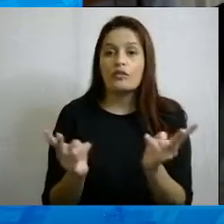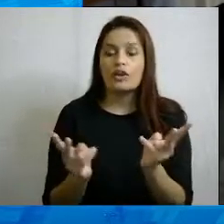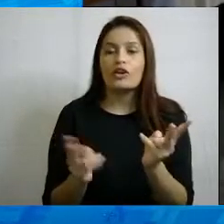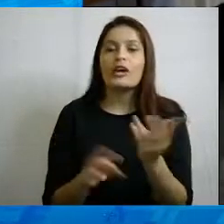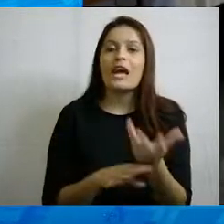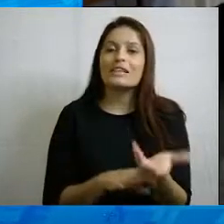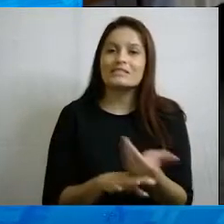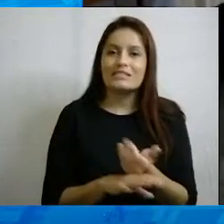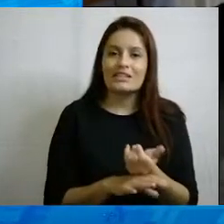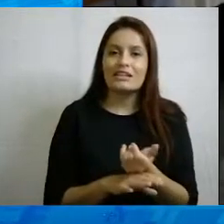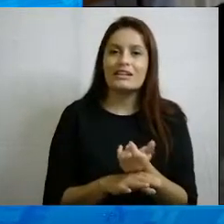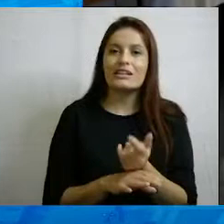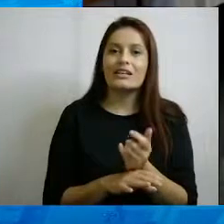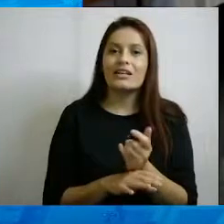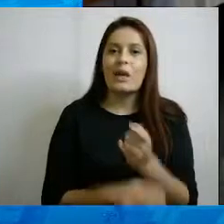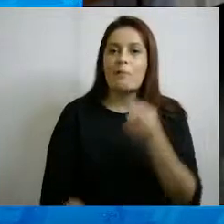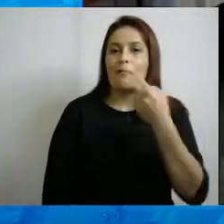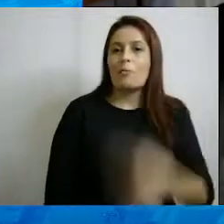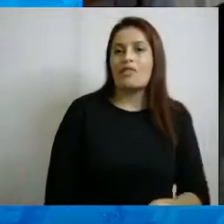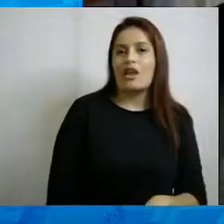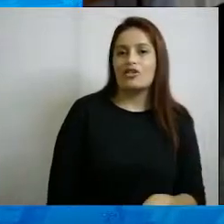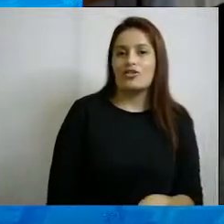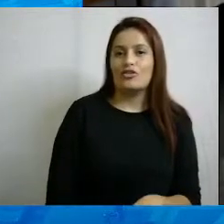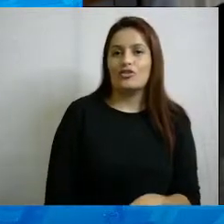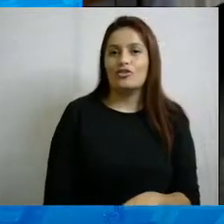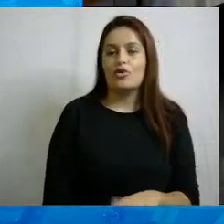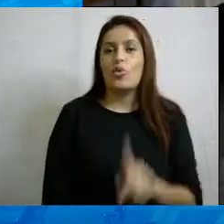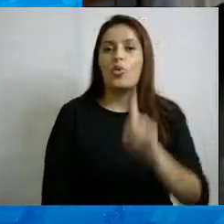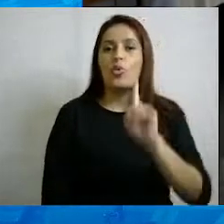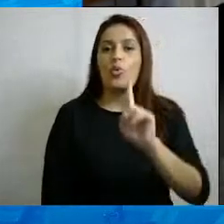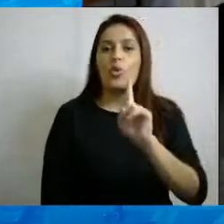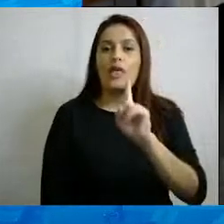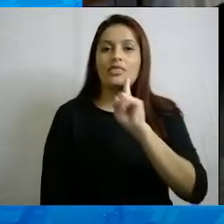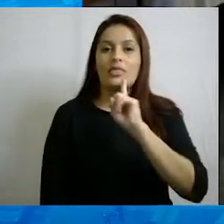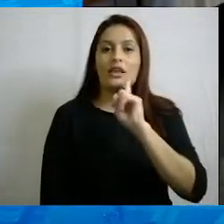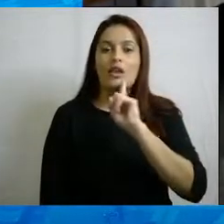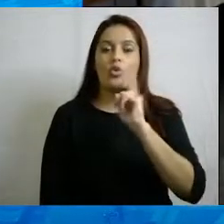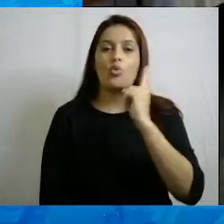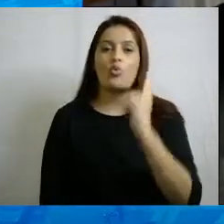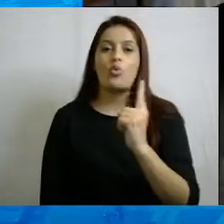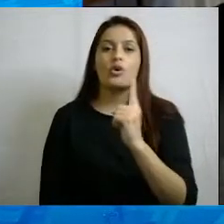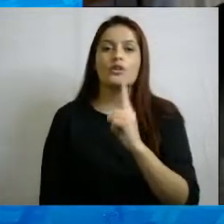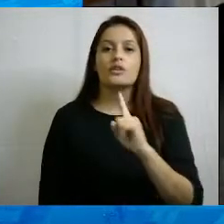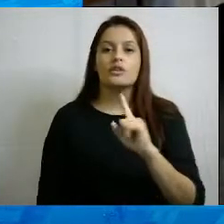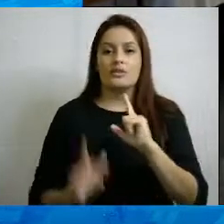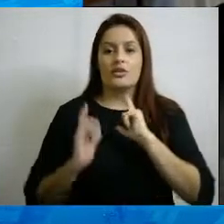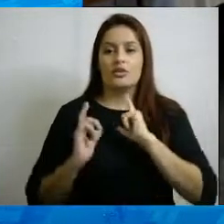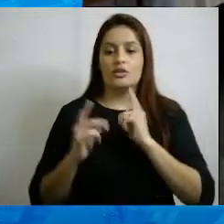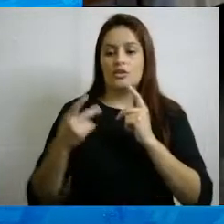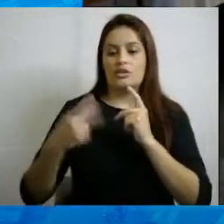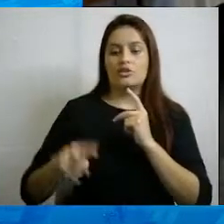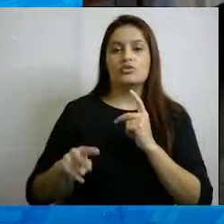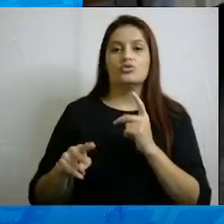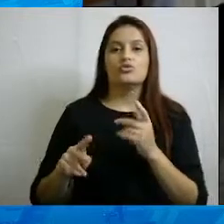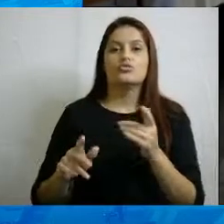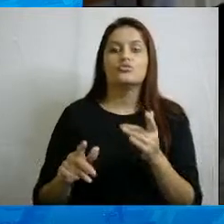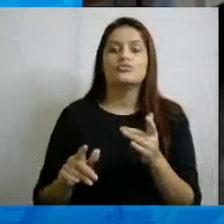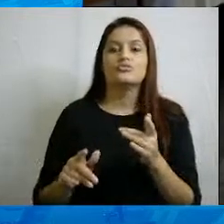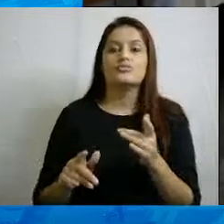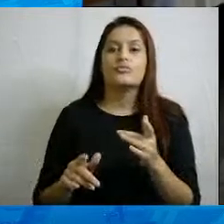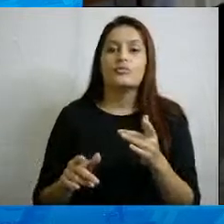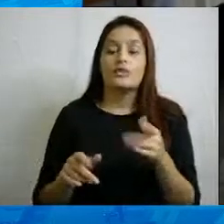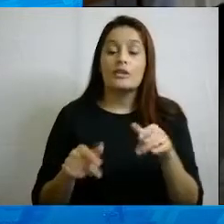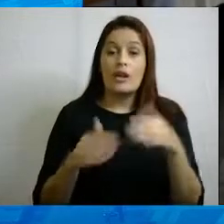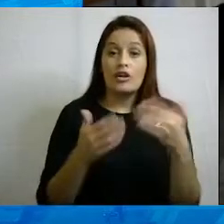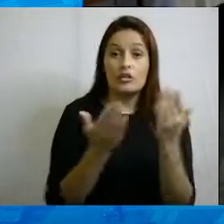y se requiere que sean los propietarios, es decir, una persona que tenga una escritura, un título a su nombre. Pero el tema está en estudio,